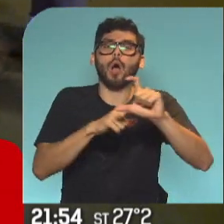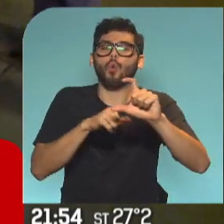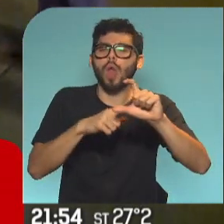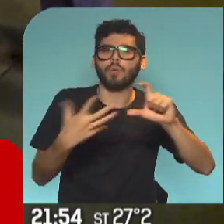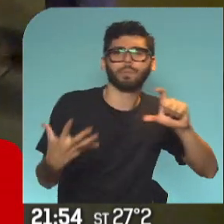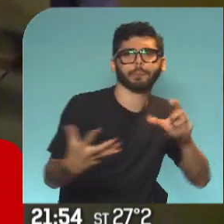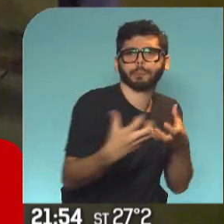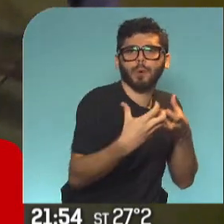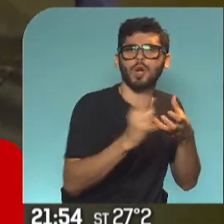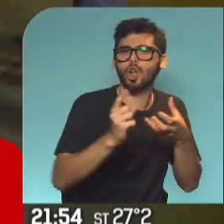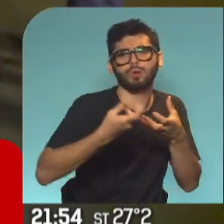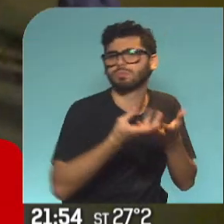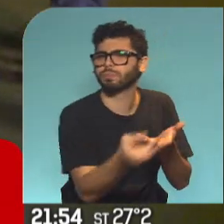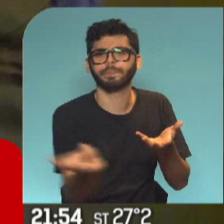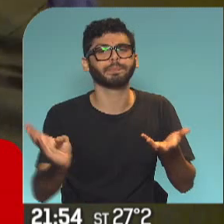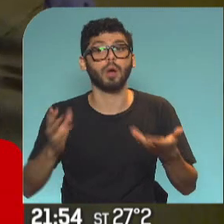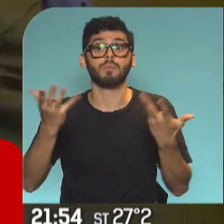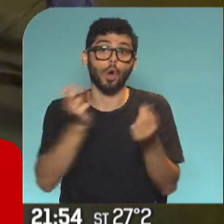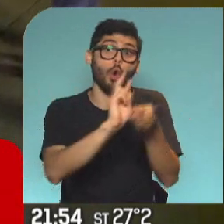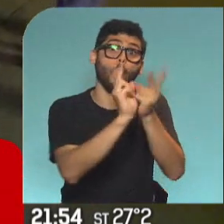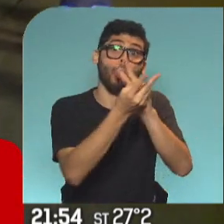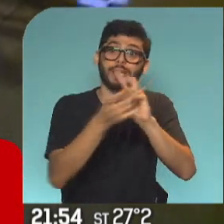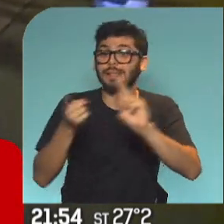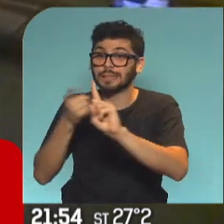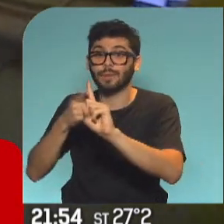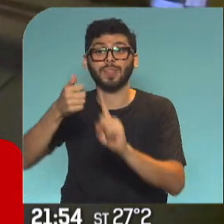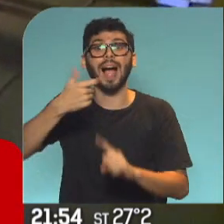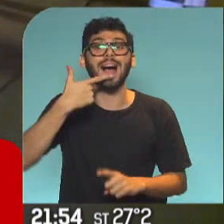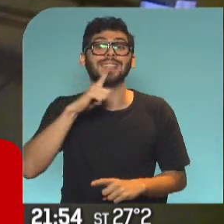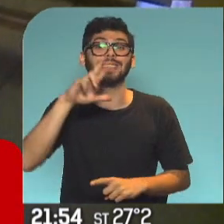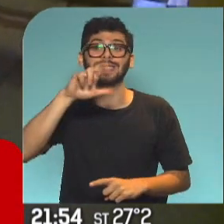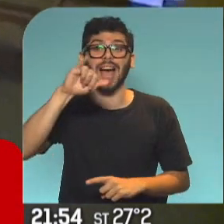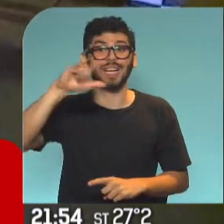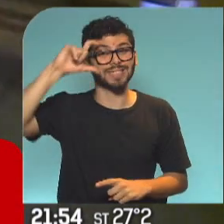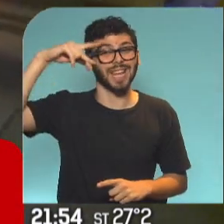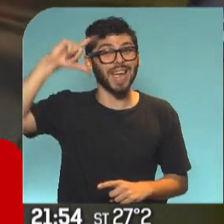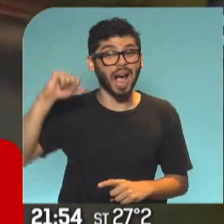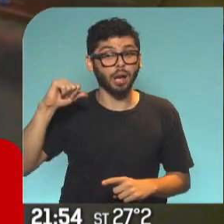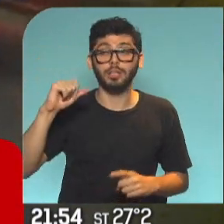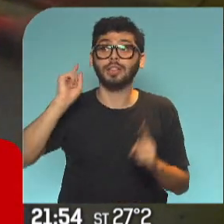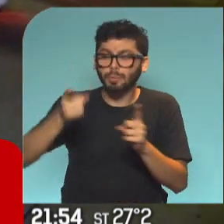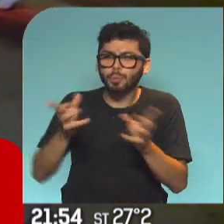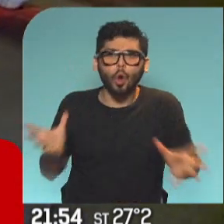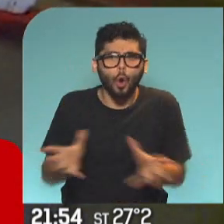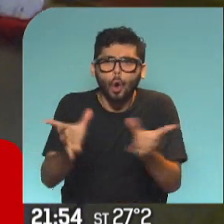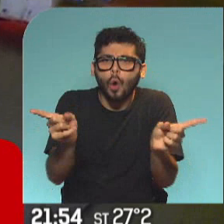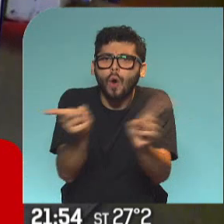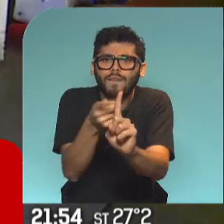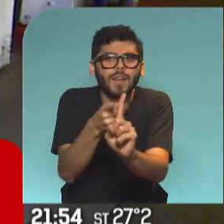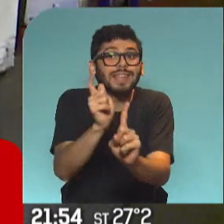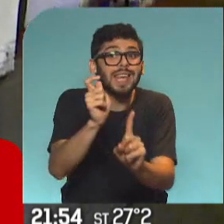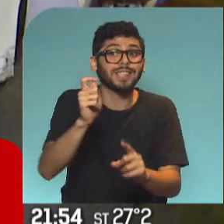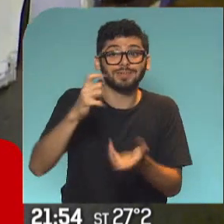en este caso, bueno, UNICEF con AstraZeneca, es un acuerdo entre ellos, pero fue motivado por COVAX, que lo nombrabas hace poquito nomás también,